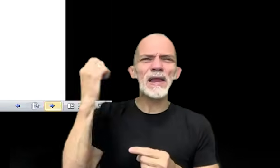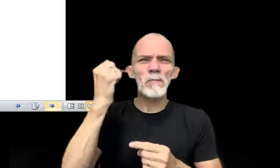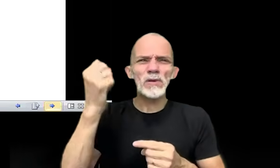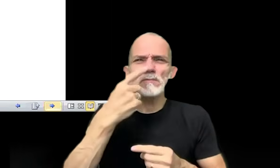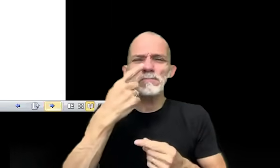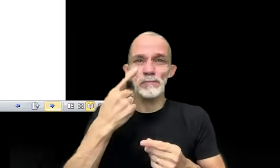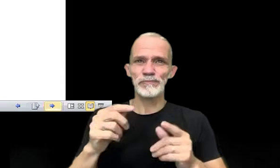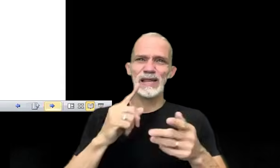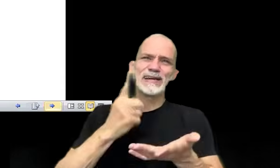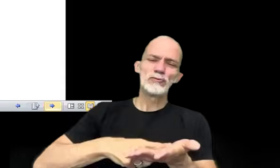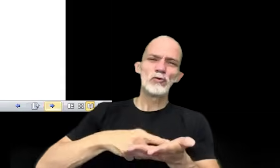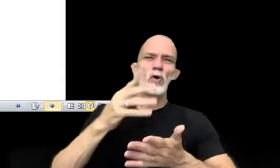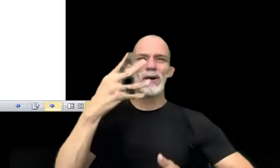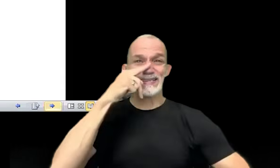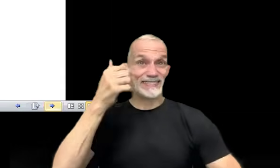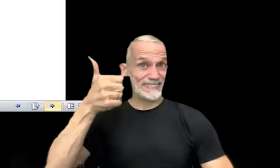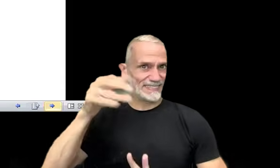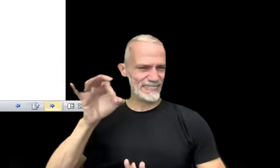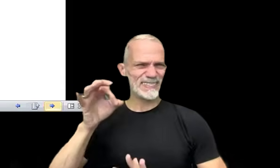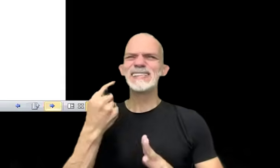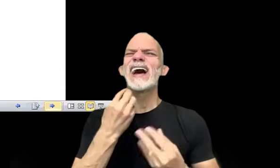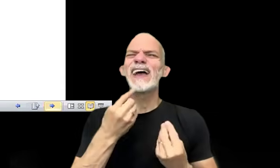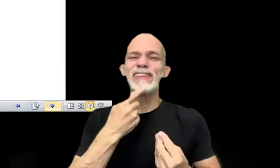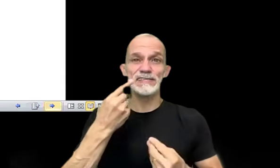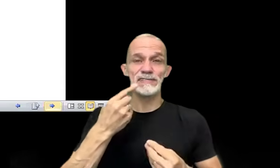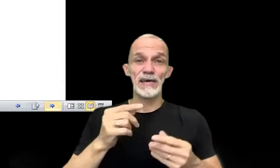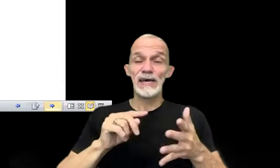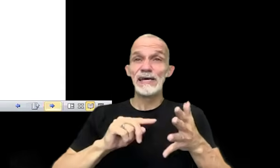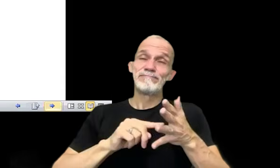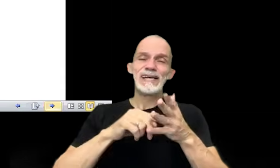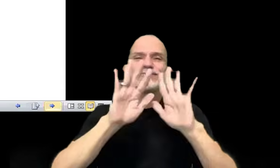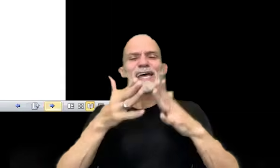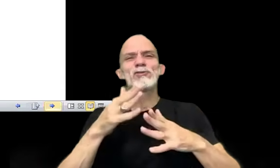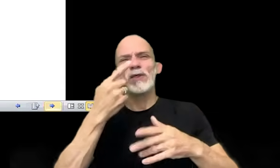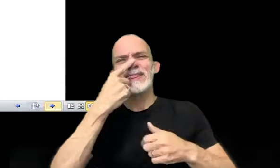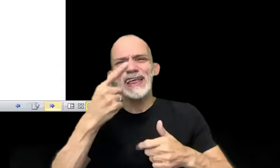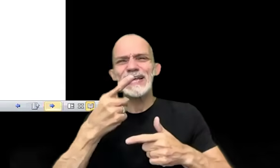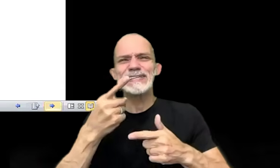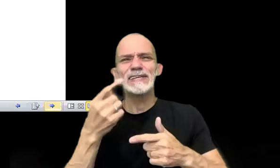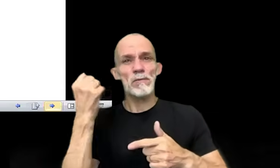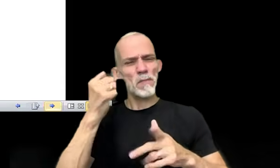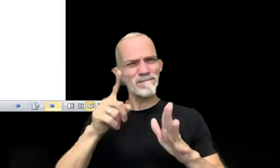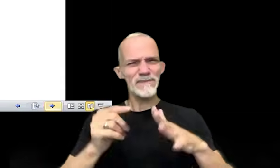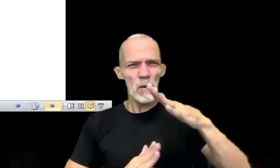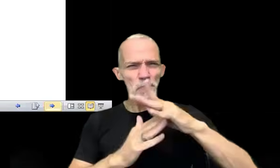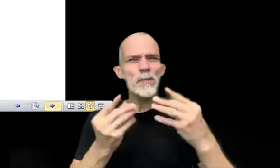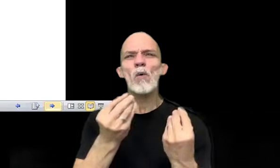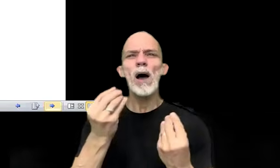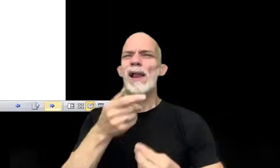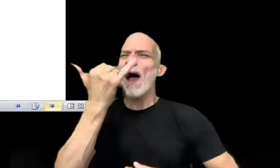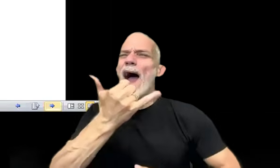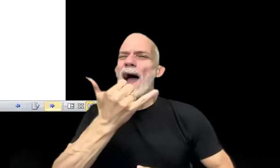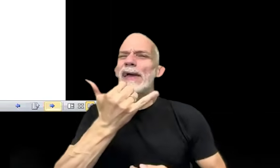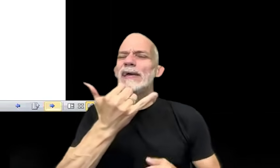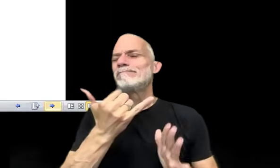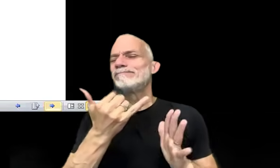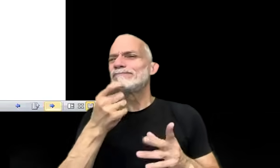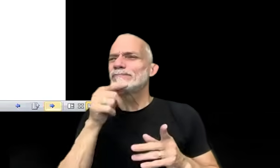tener en la resolución 4760, nos va a decir que el centro de intereses vitales es aquel donde tiene,